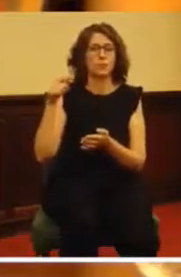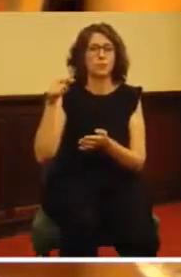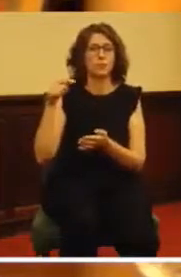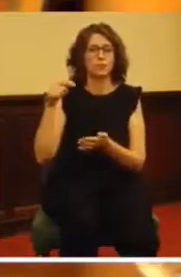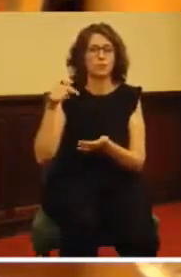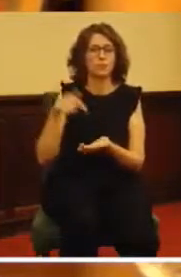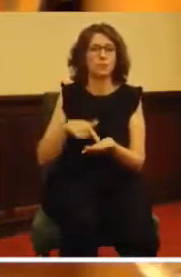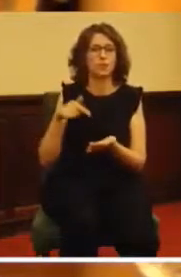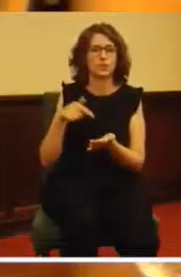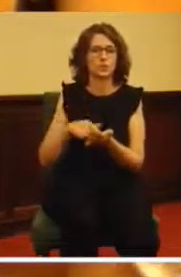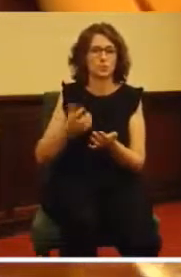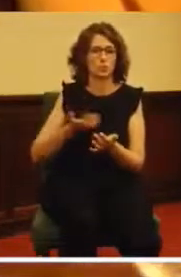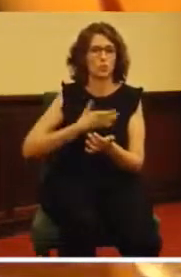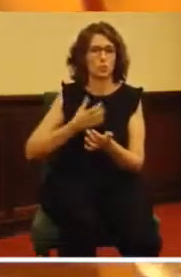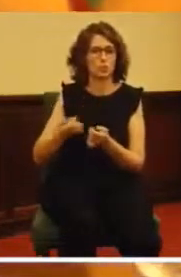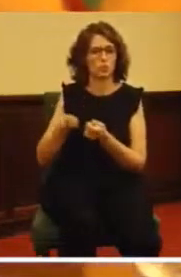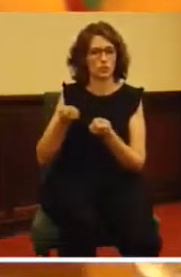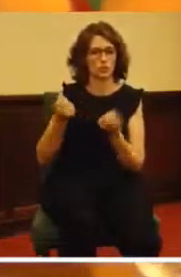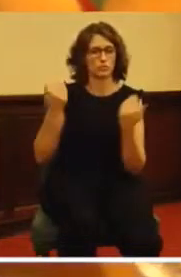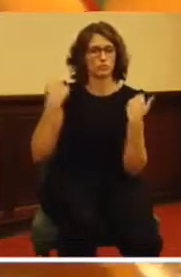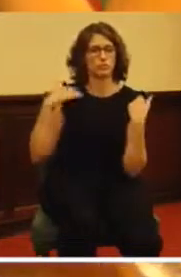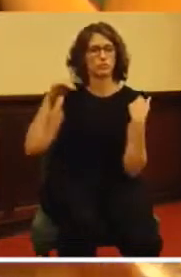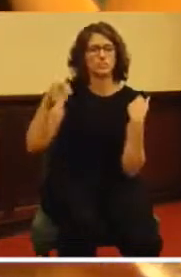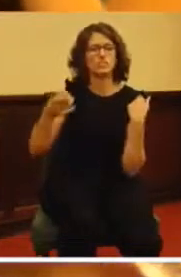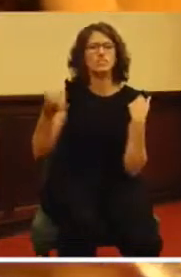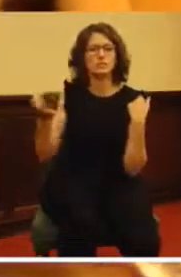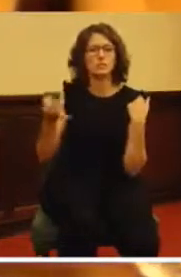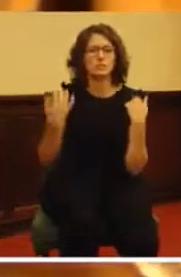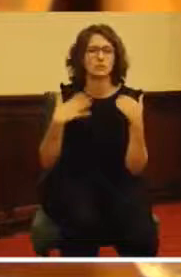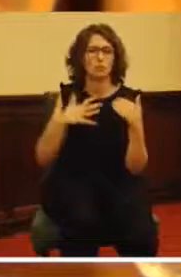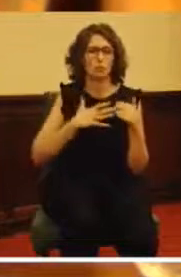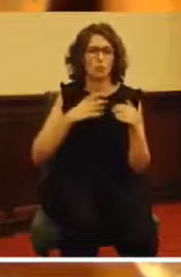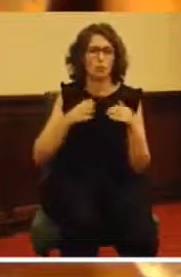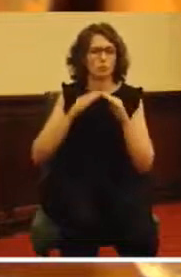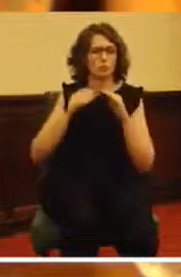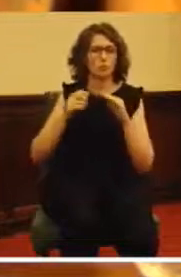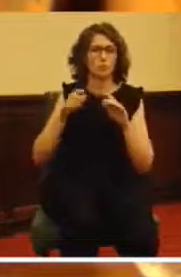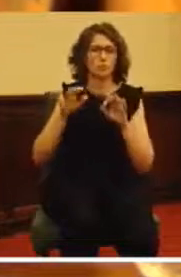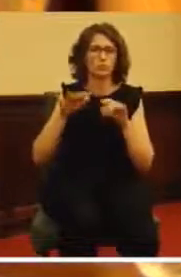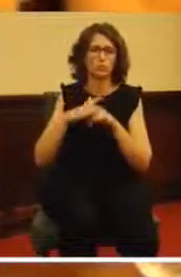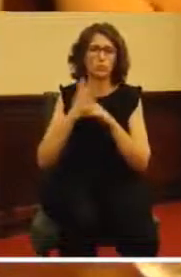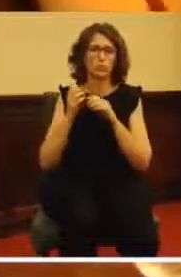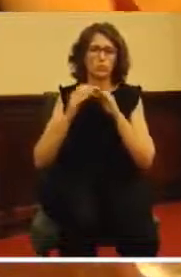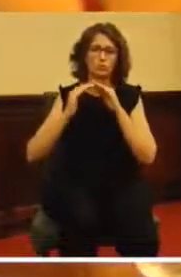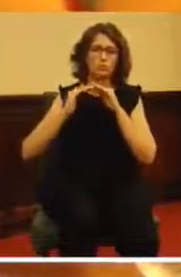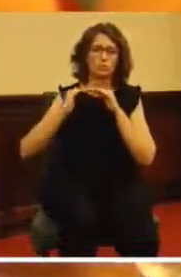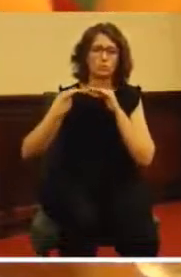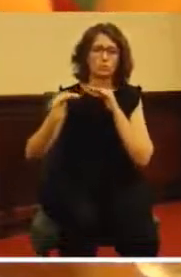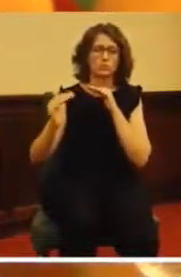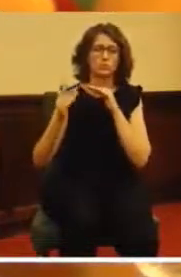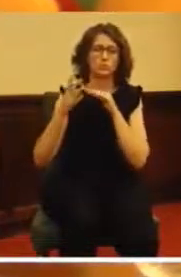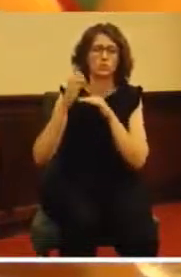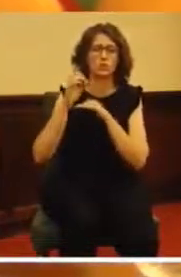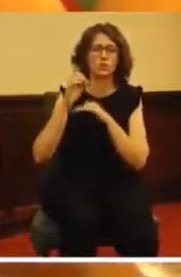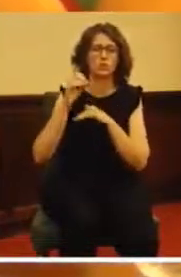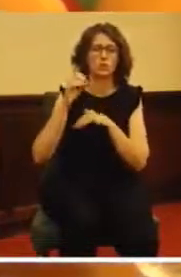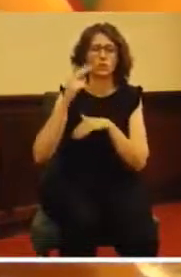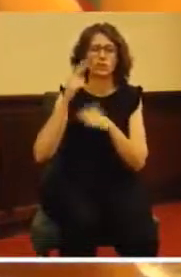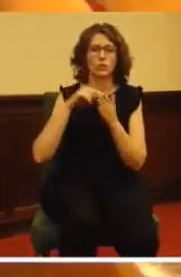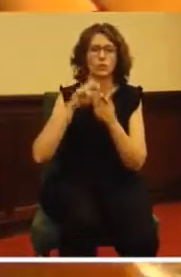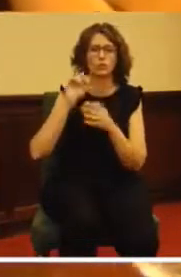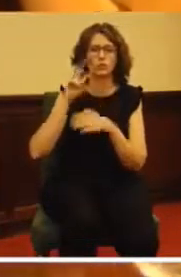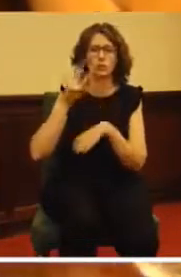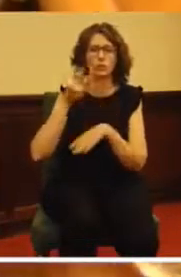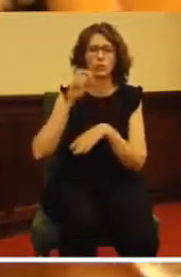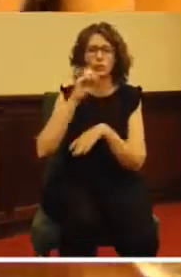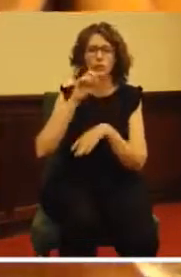pues en Móstoles podemos decir que ha sido bastante estable. En 2011, por ejemplo, estábamos en un 0,70,